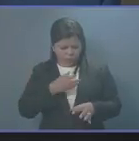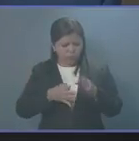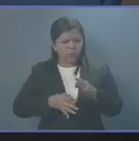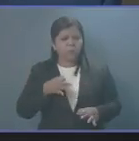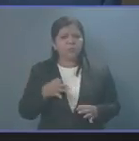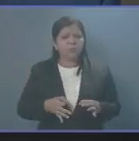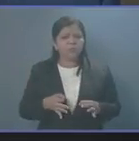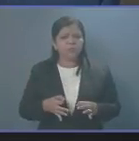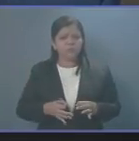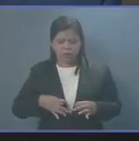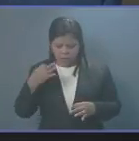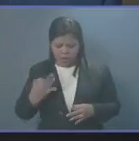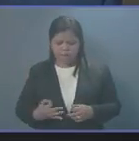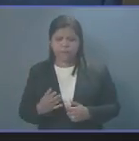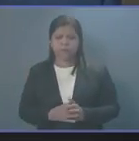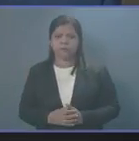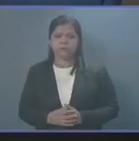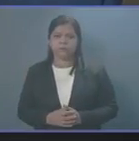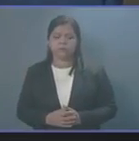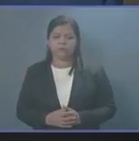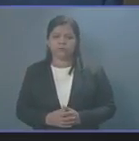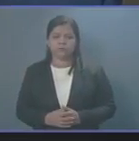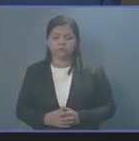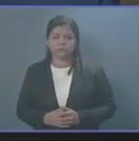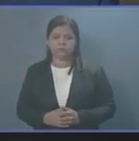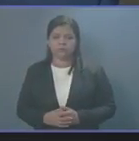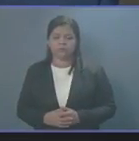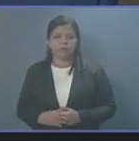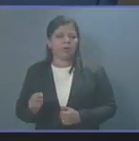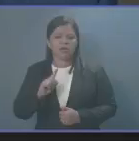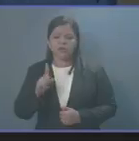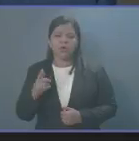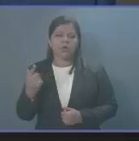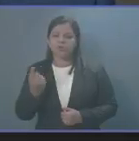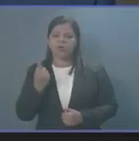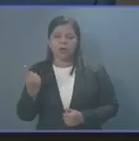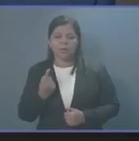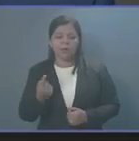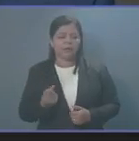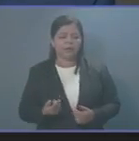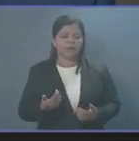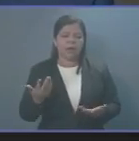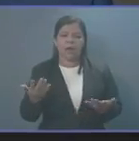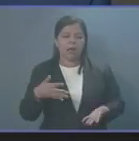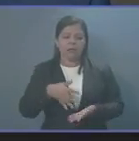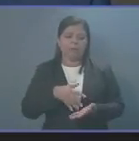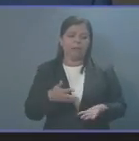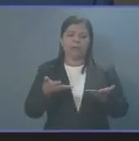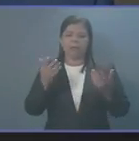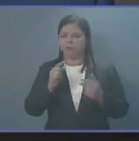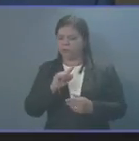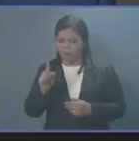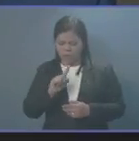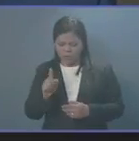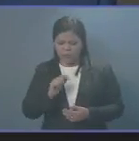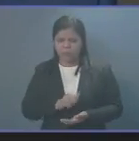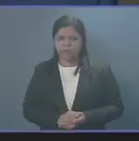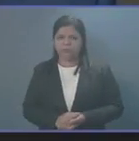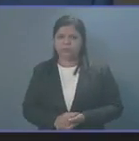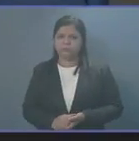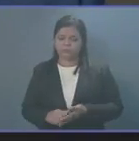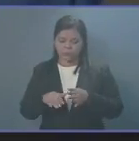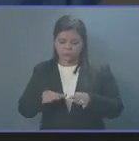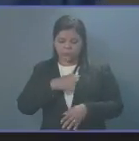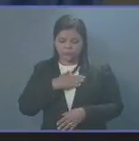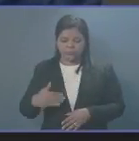que tienen que ser justos. Y no hay que ser populistas. La justicia cuando se tiene que aplicar.